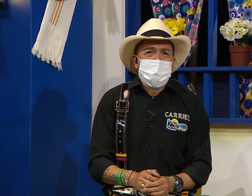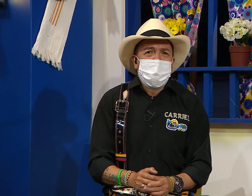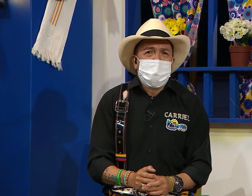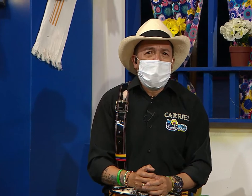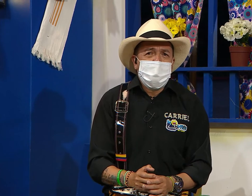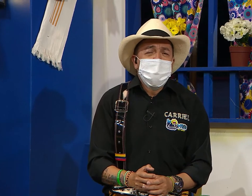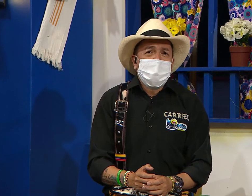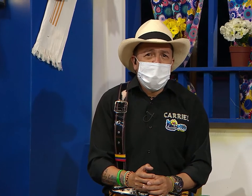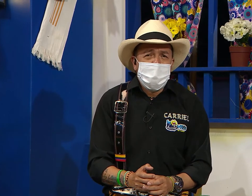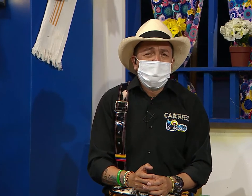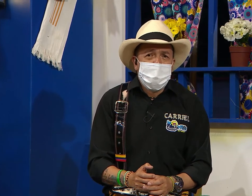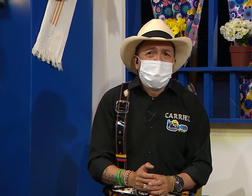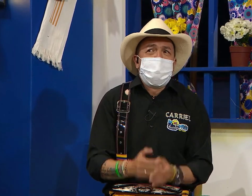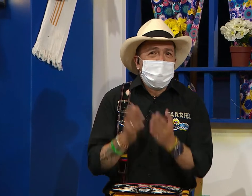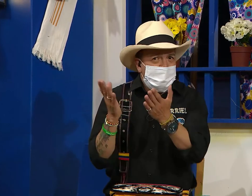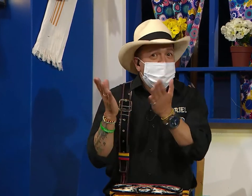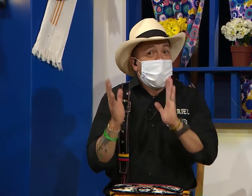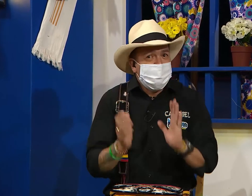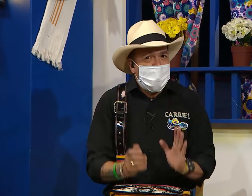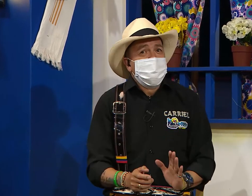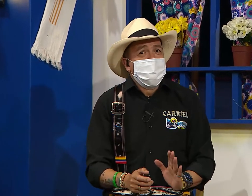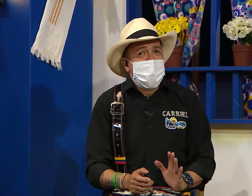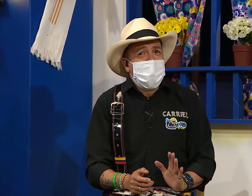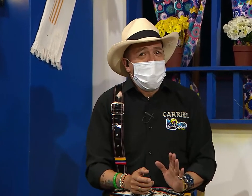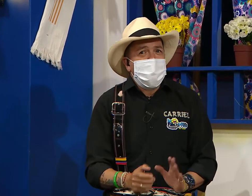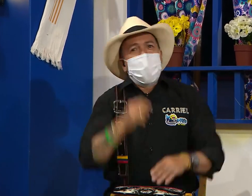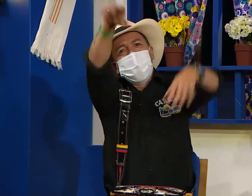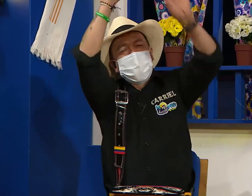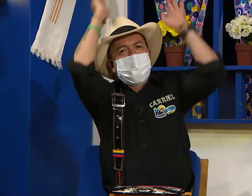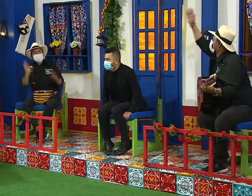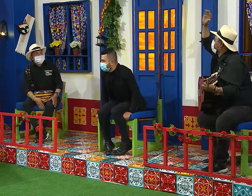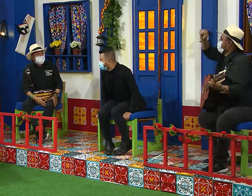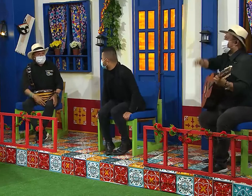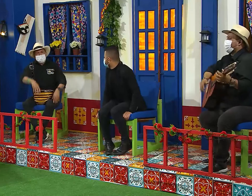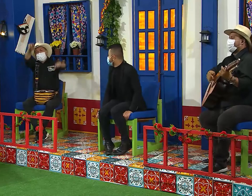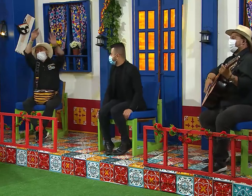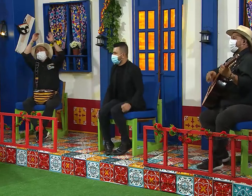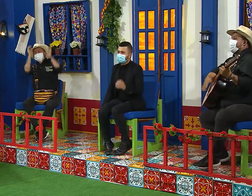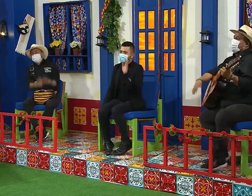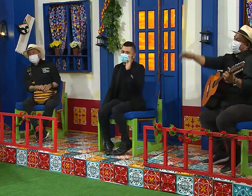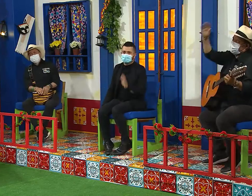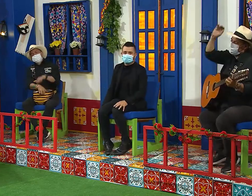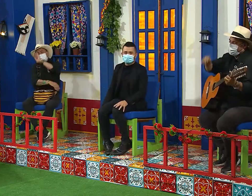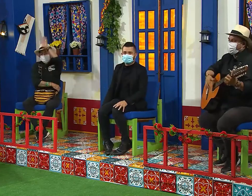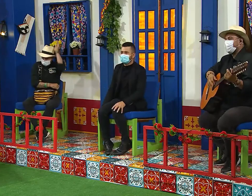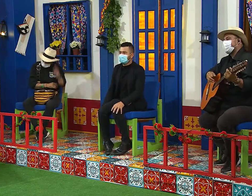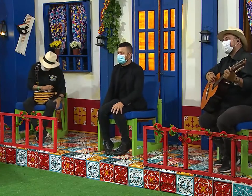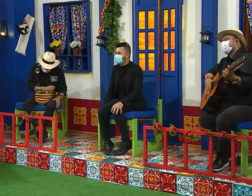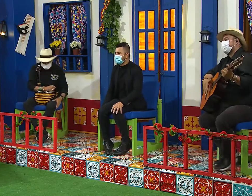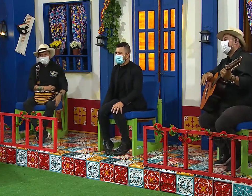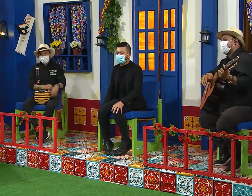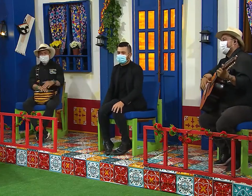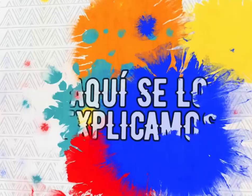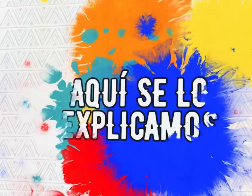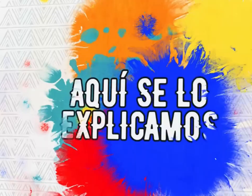Esperemos a mirar qué nos ofrece esta tanda. Ah, me voy a tirar la sorpresa, mi carrera.